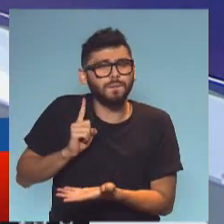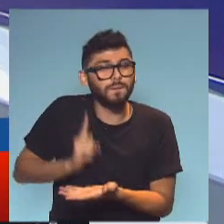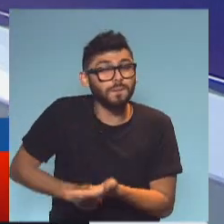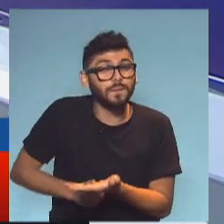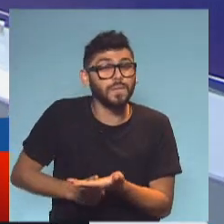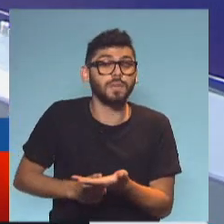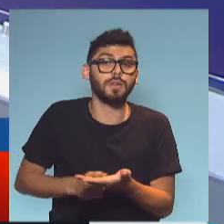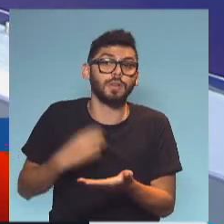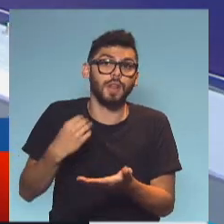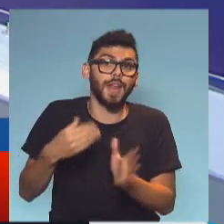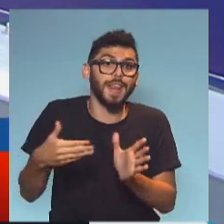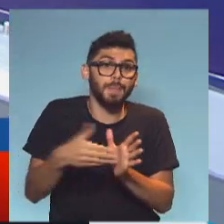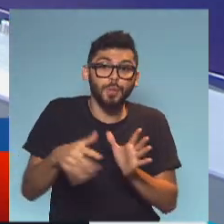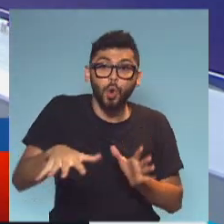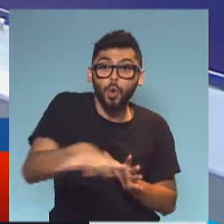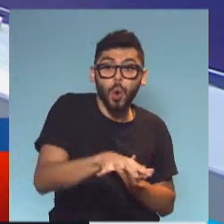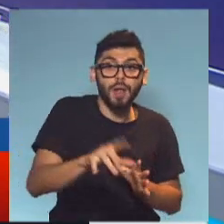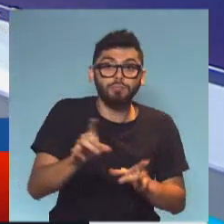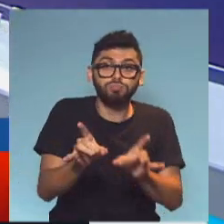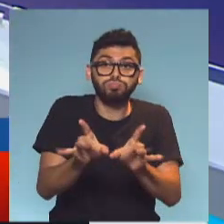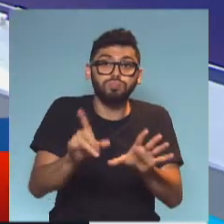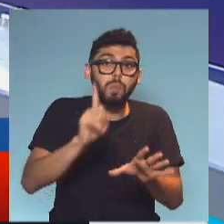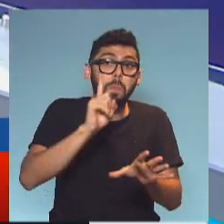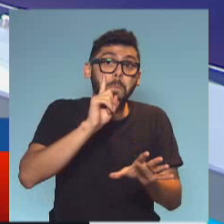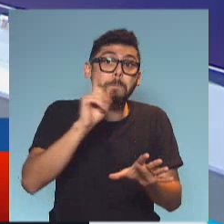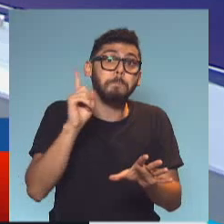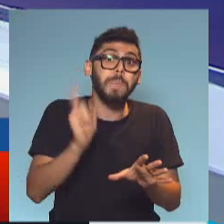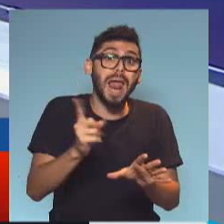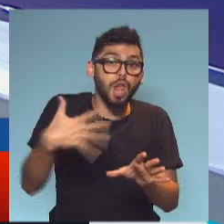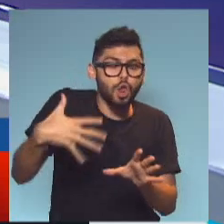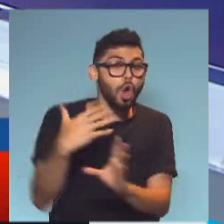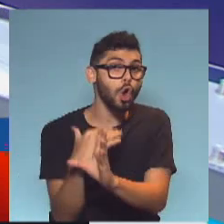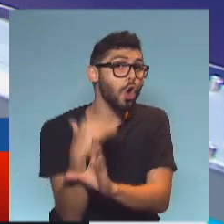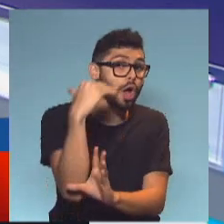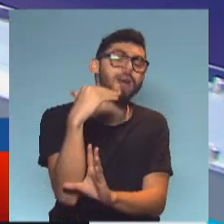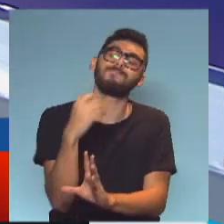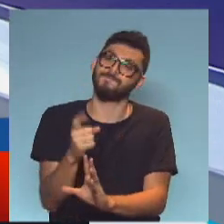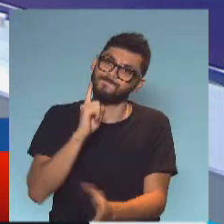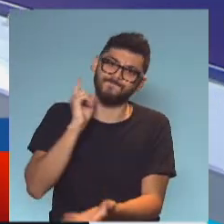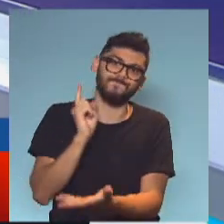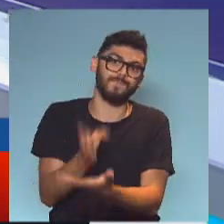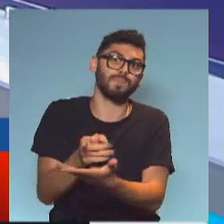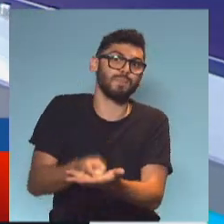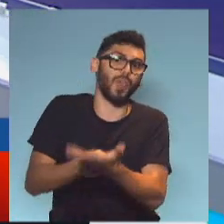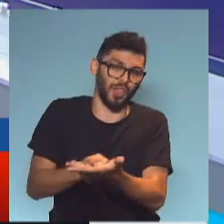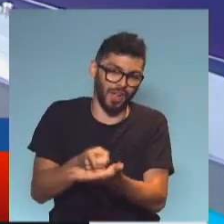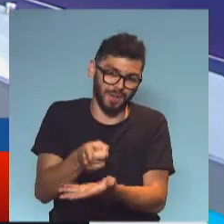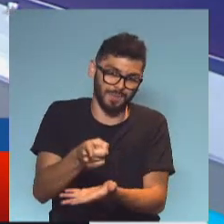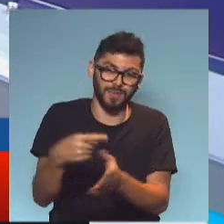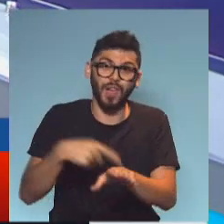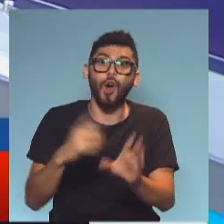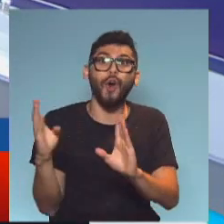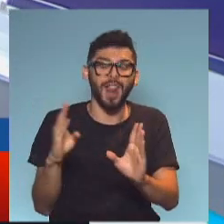pendientes para aquellas zonas de mayor riesgo epidemiológico, ¿no? Cuando hablamos de los horarios y de determinadas